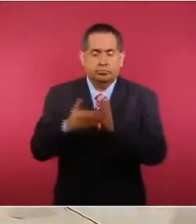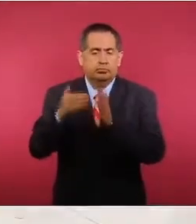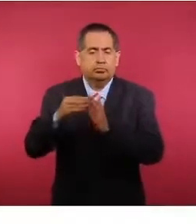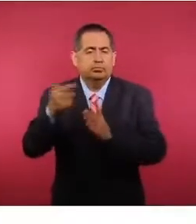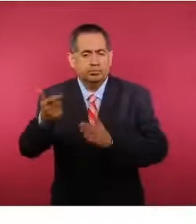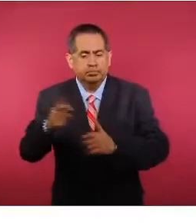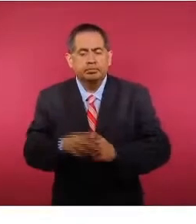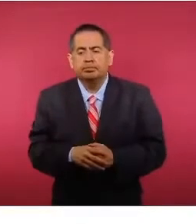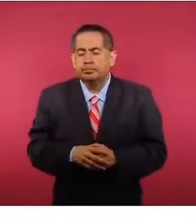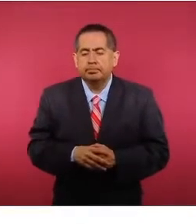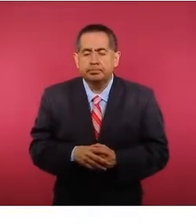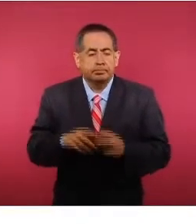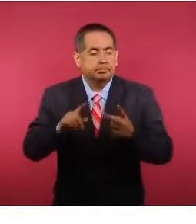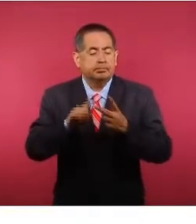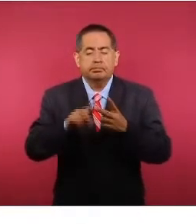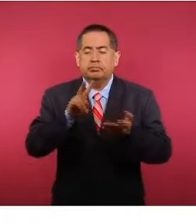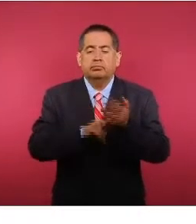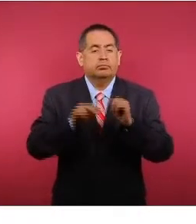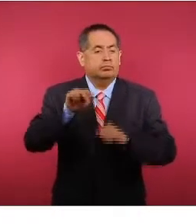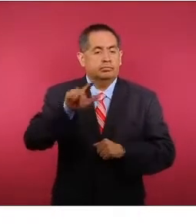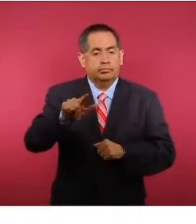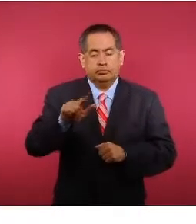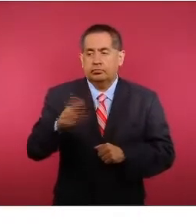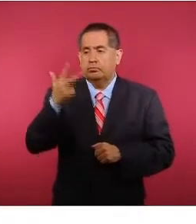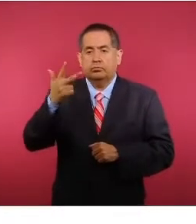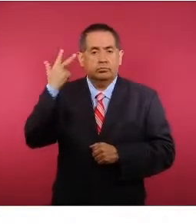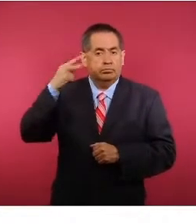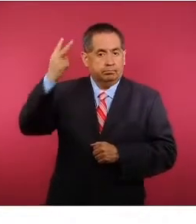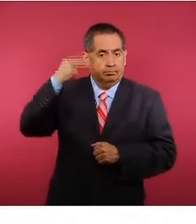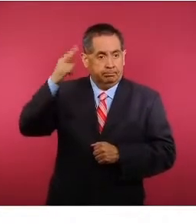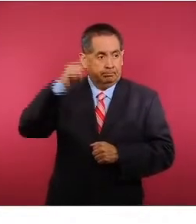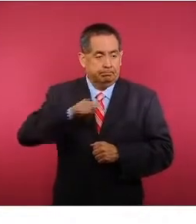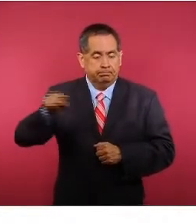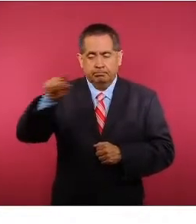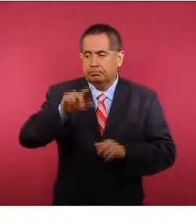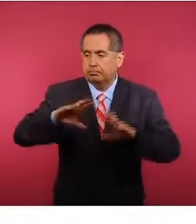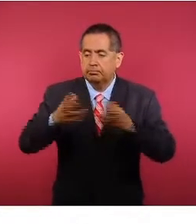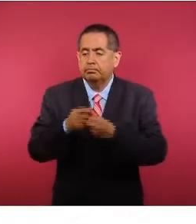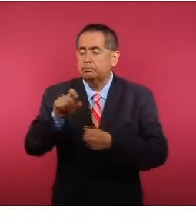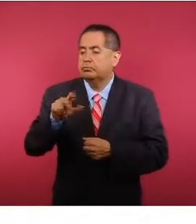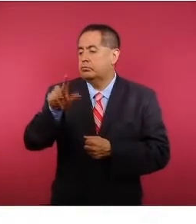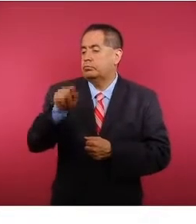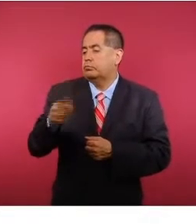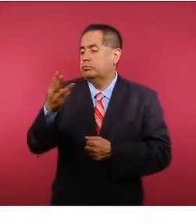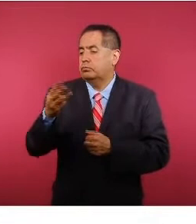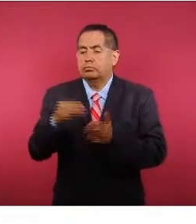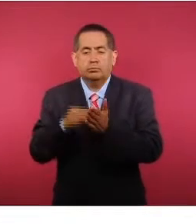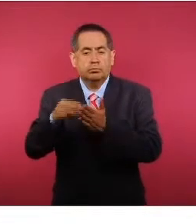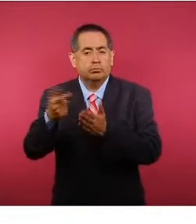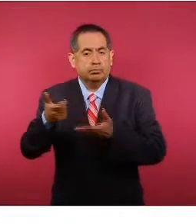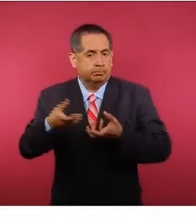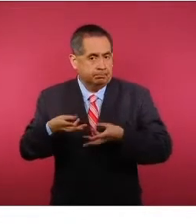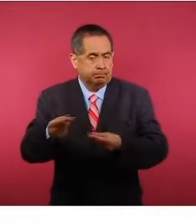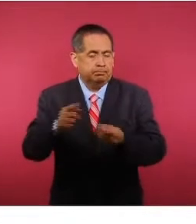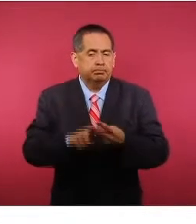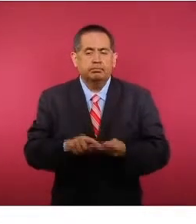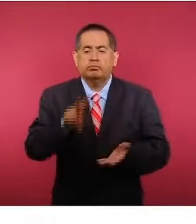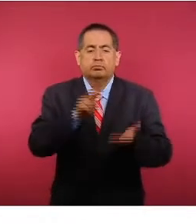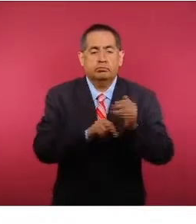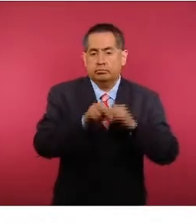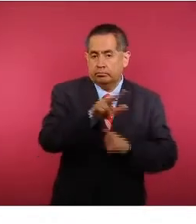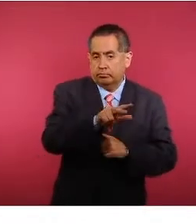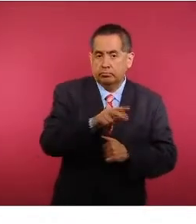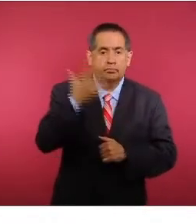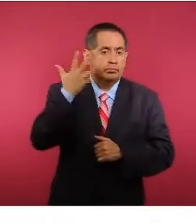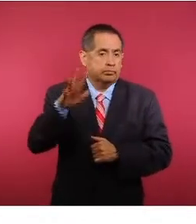de pesos. En el 2017, 8 viajes con 28.3 millones de pesos. En el